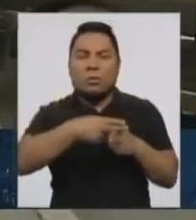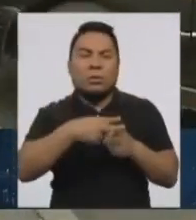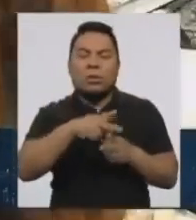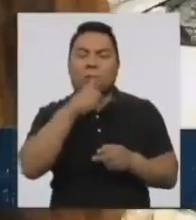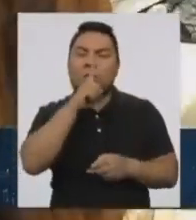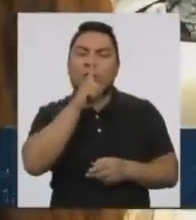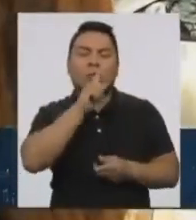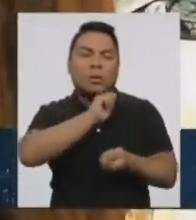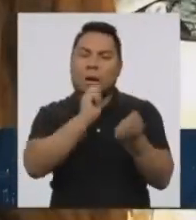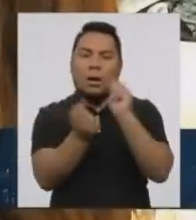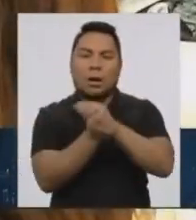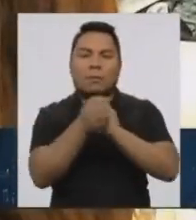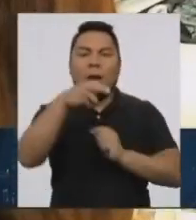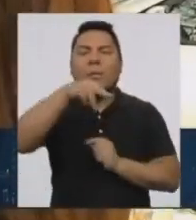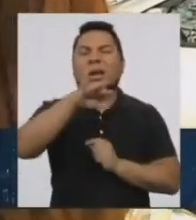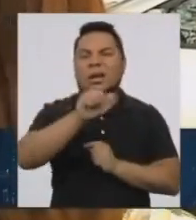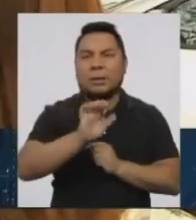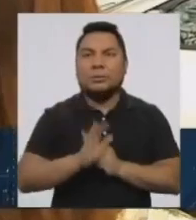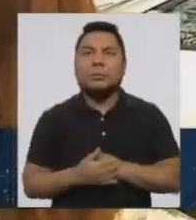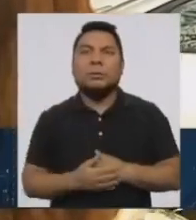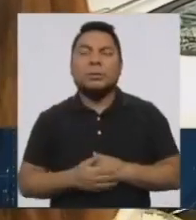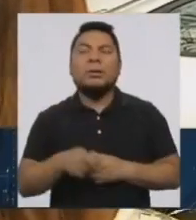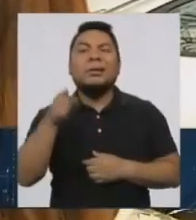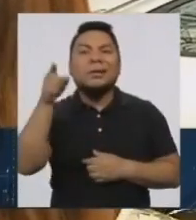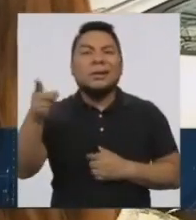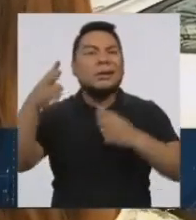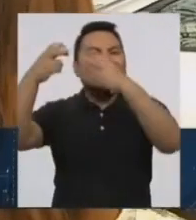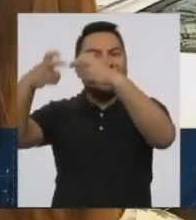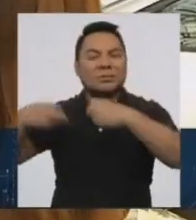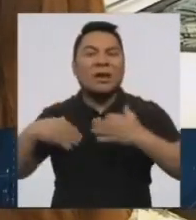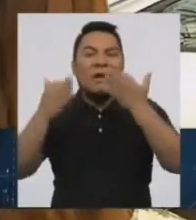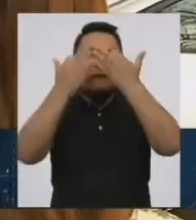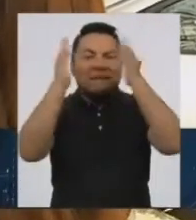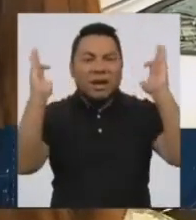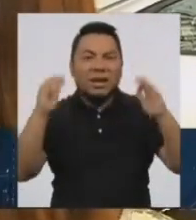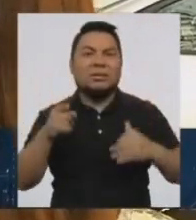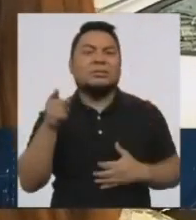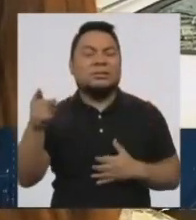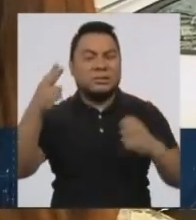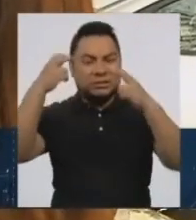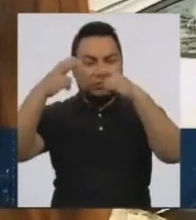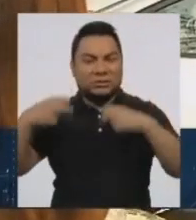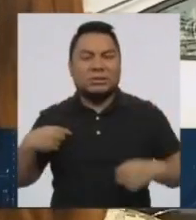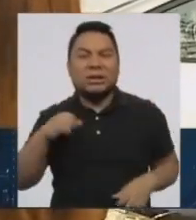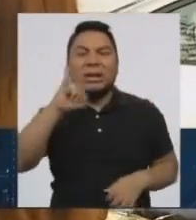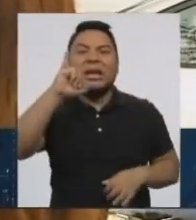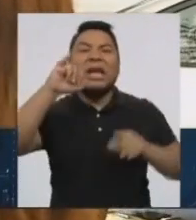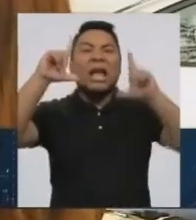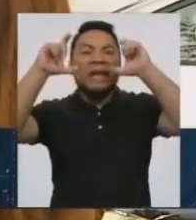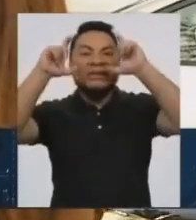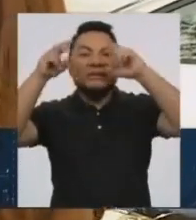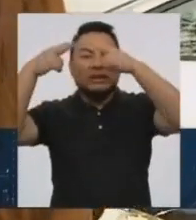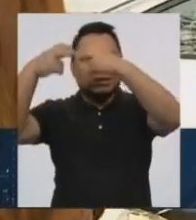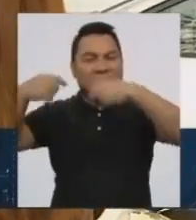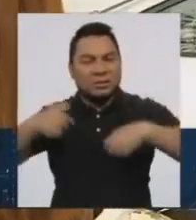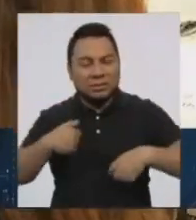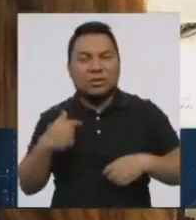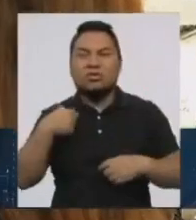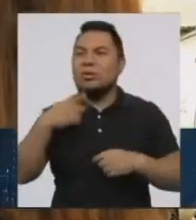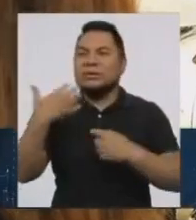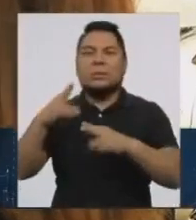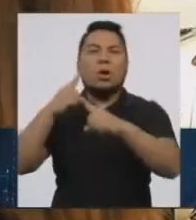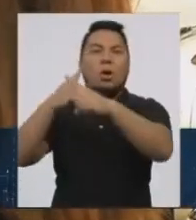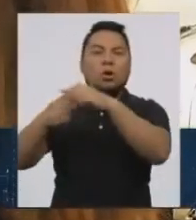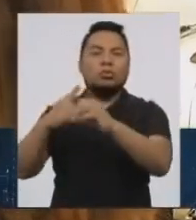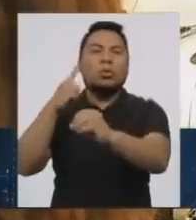María. Empieza a seguirme en Snapchat, en Instagram, se crea dos cuentas falsas en Instagram más su cuenta original, de las cuales yo lo tuve que bloquear.